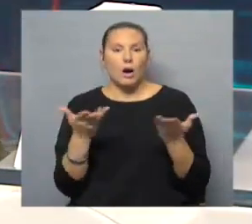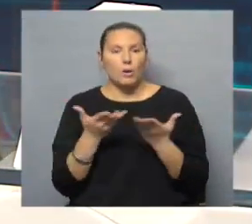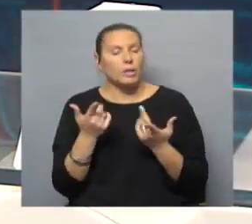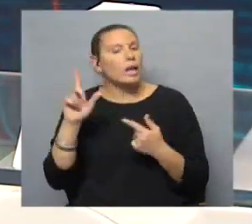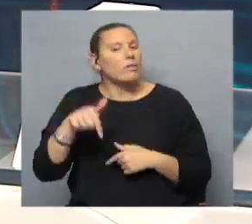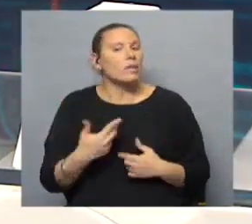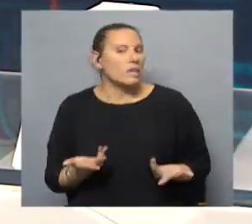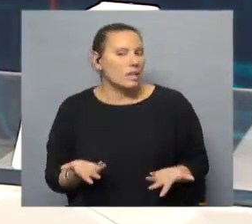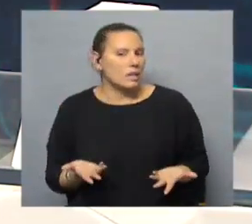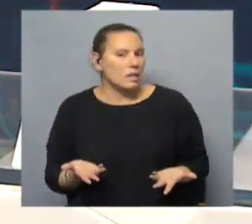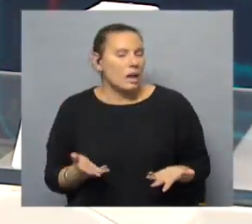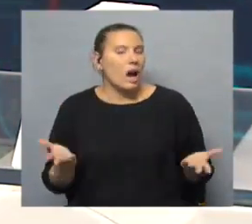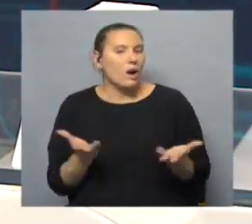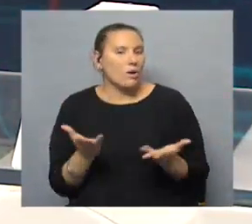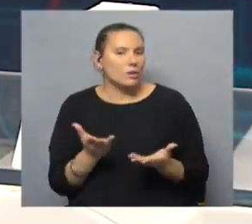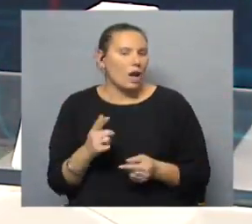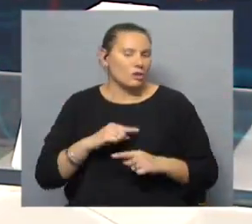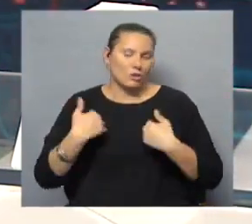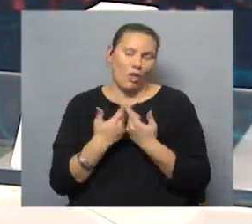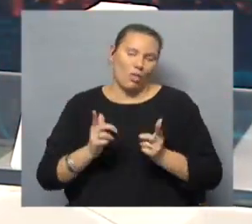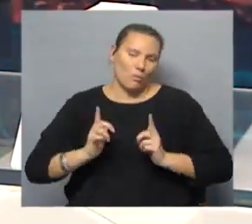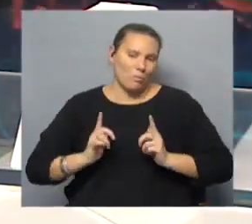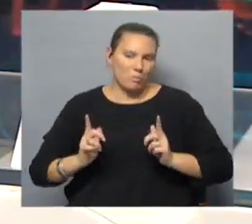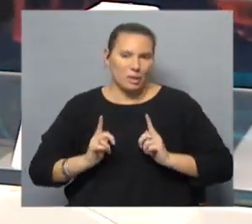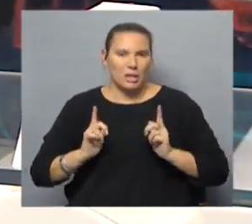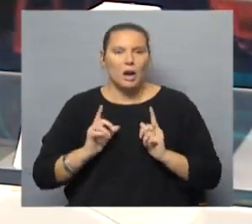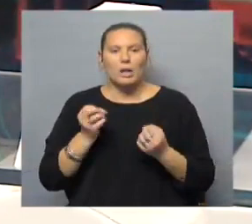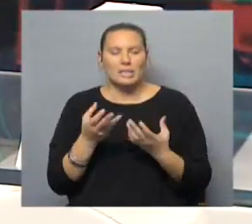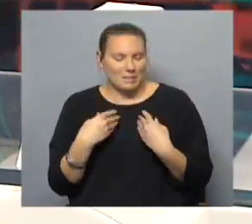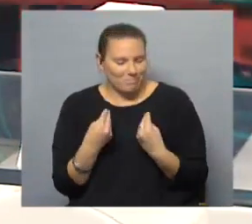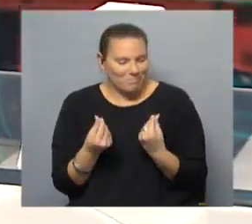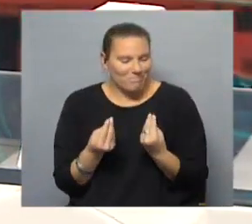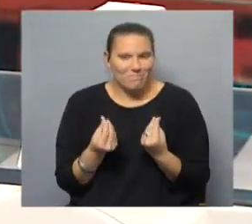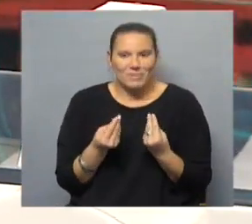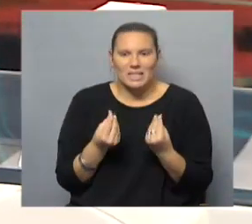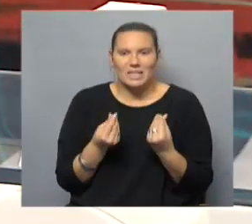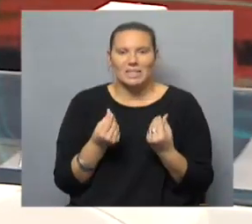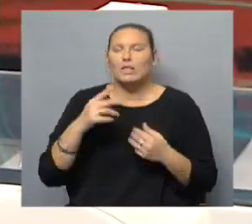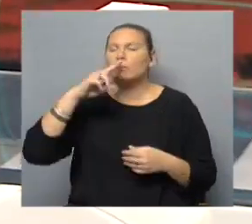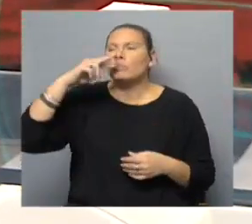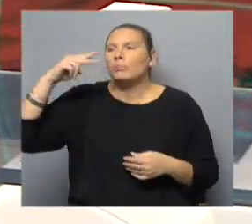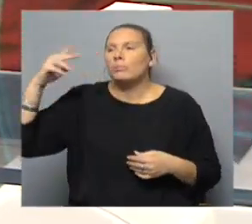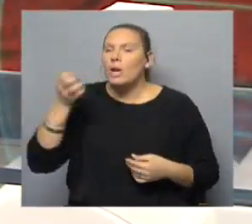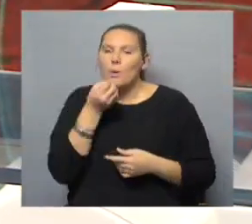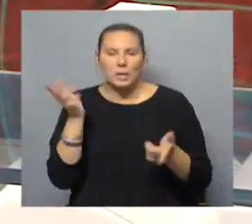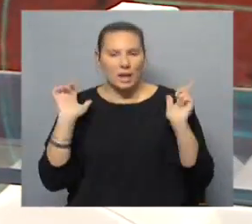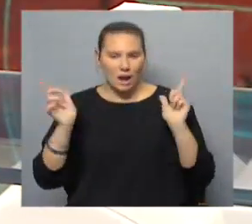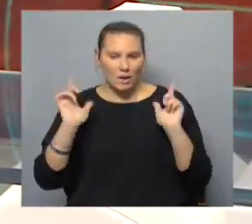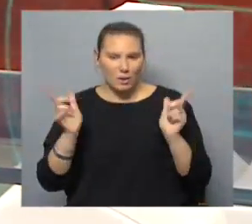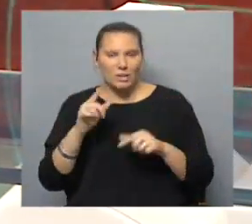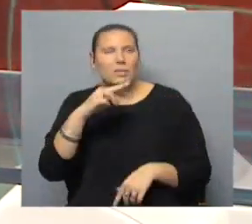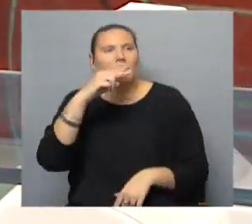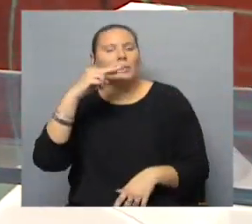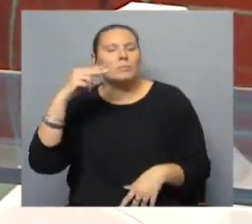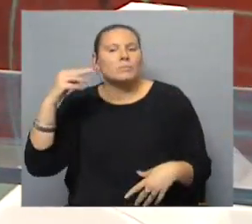toca, Pablo Silveira? Y ahora, ¿qué toca? Lo que todos están esperando, porque sí, porque se siente esa fragancia de la buena onda, esa